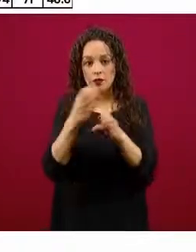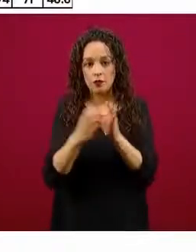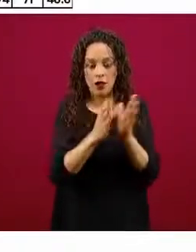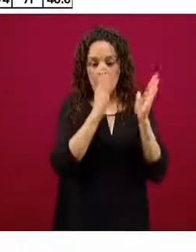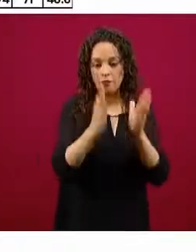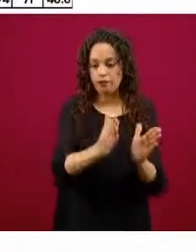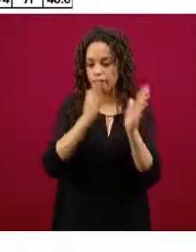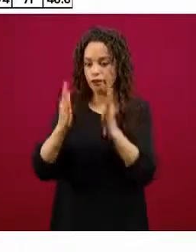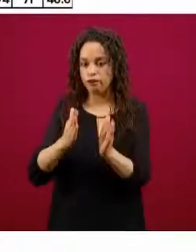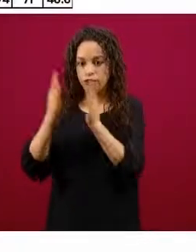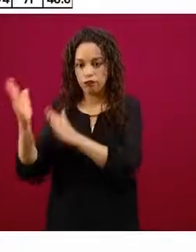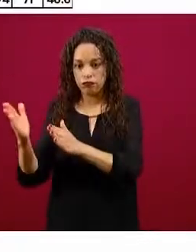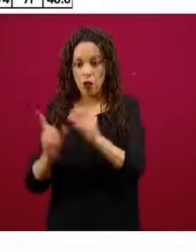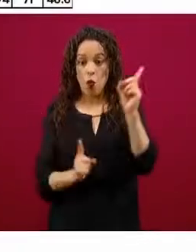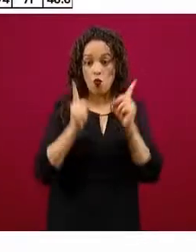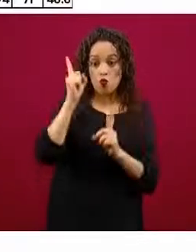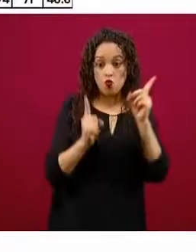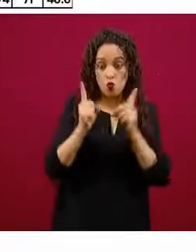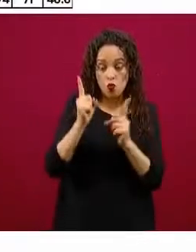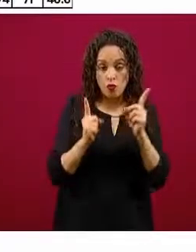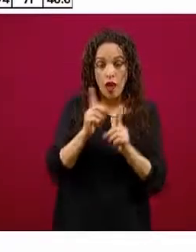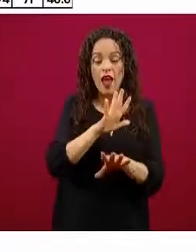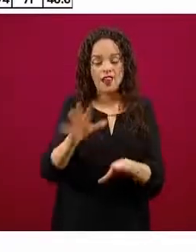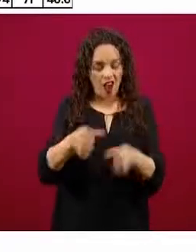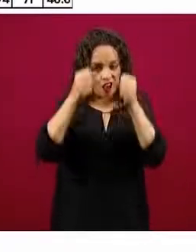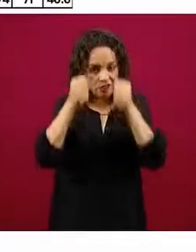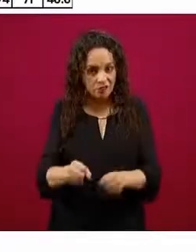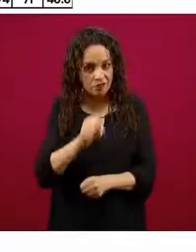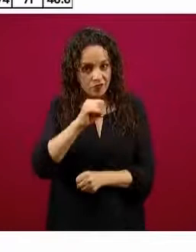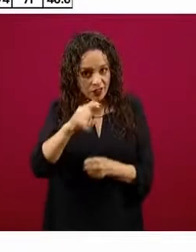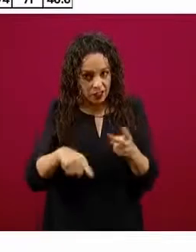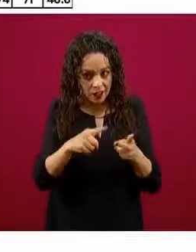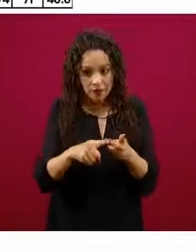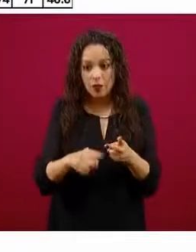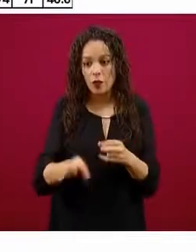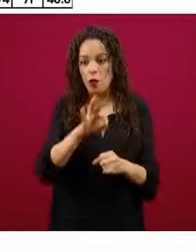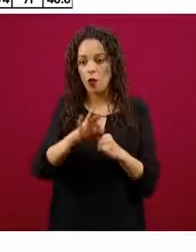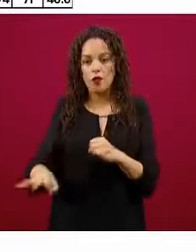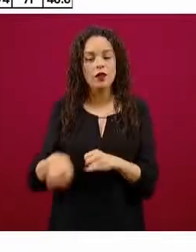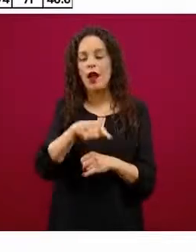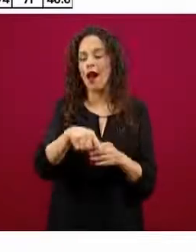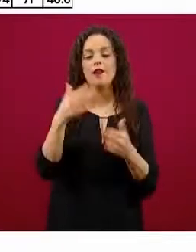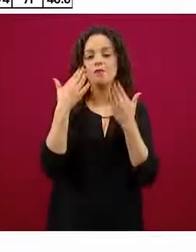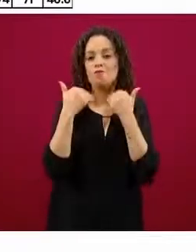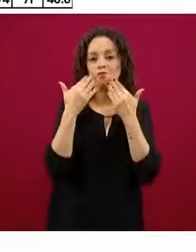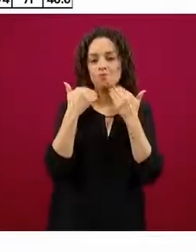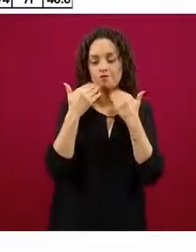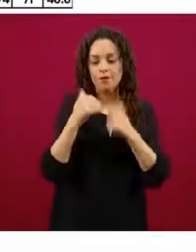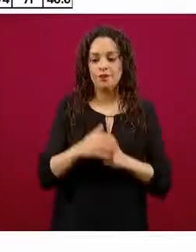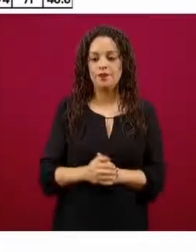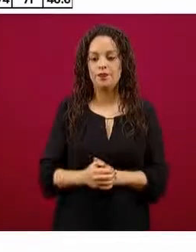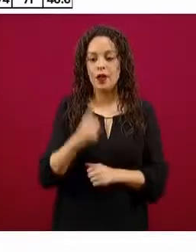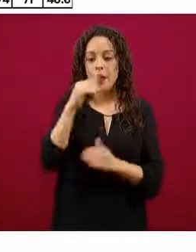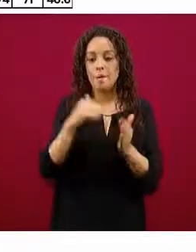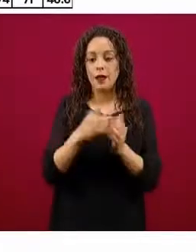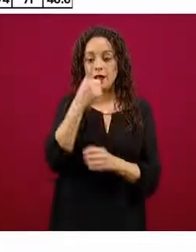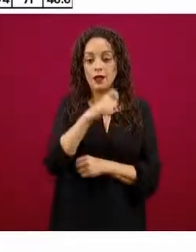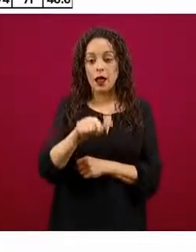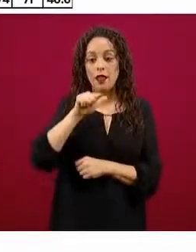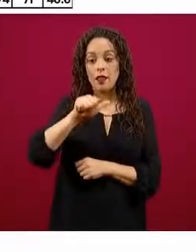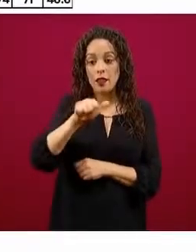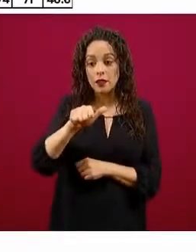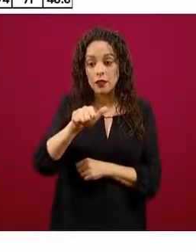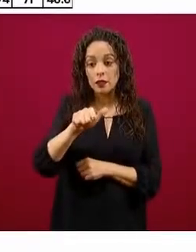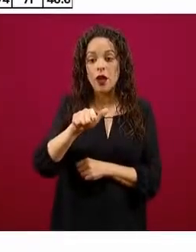sospechosos, confirmados y descartados. Entonces, de los 5,013, hospitalizamos a 1,117 y les tomamos